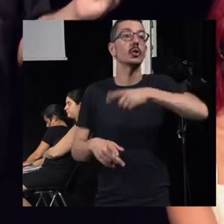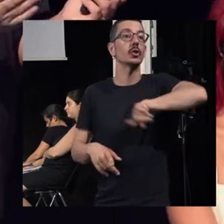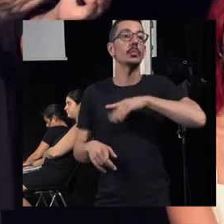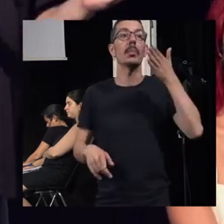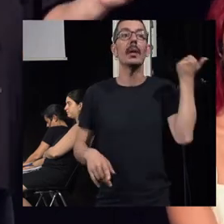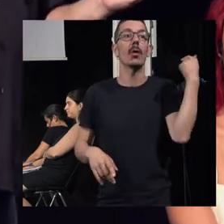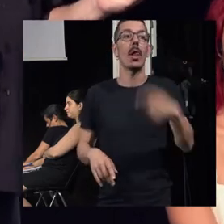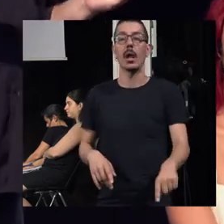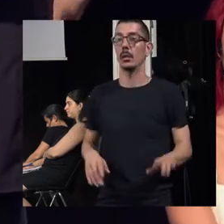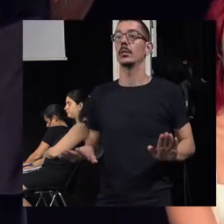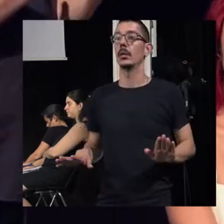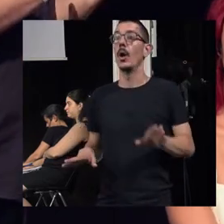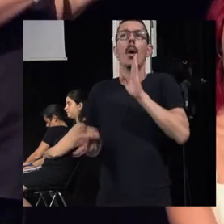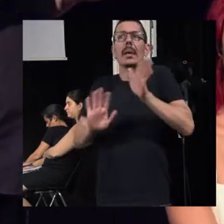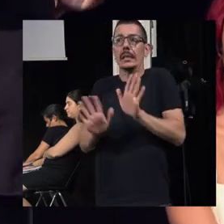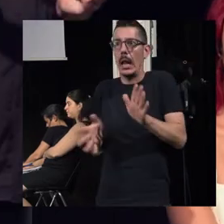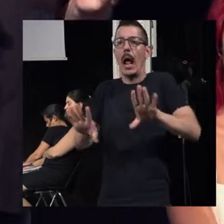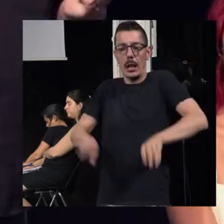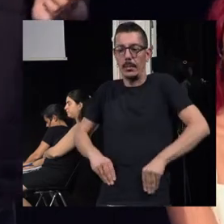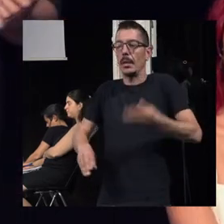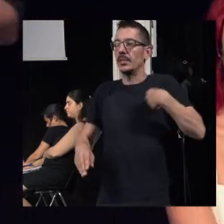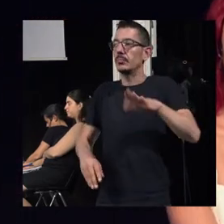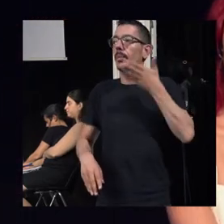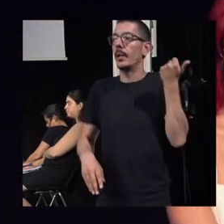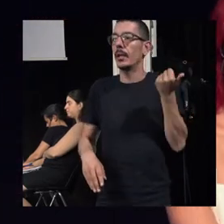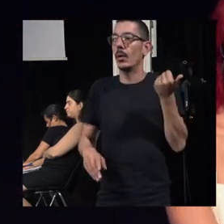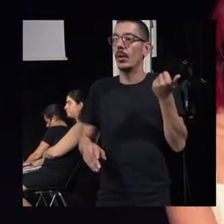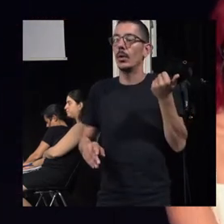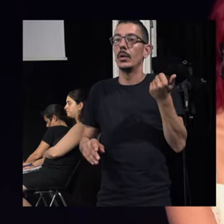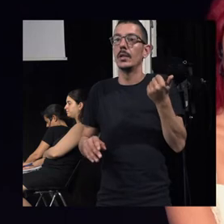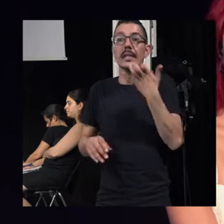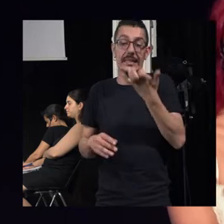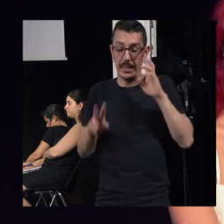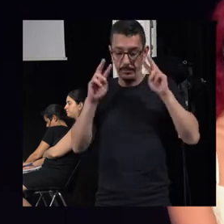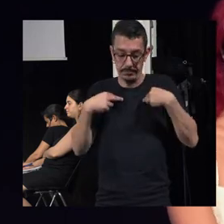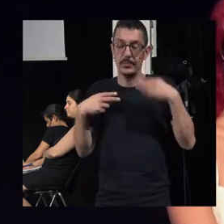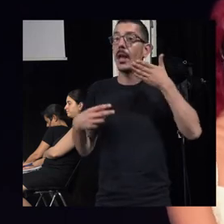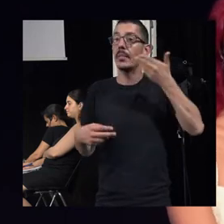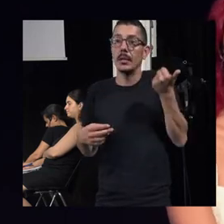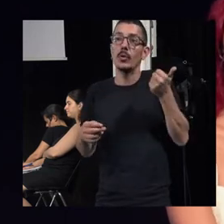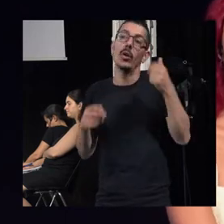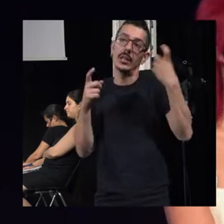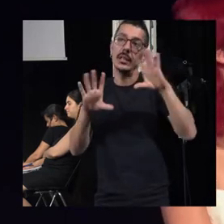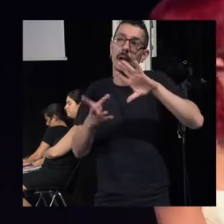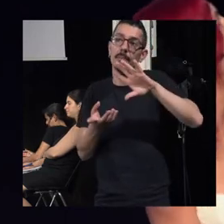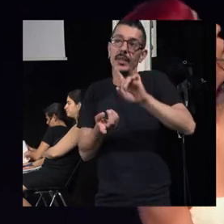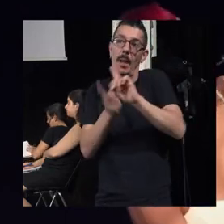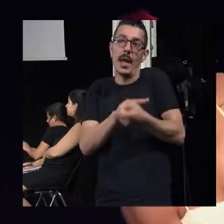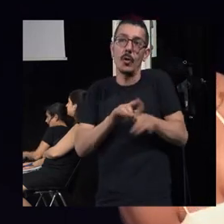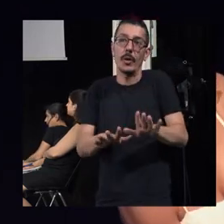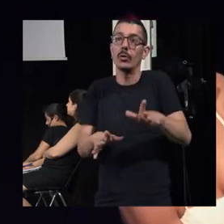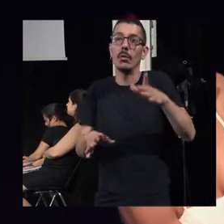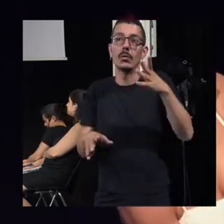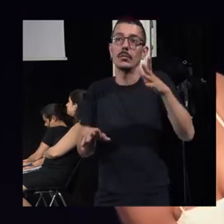asumir el privilegio donde lo vive, en todo caso intentar cambiarlo. Pero eso existe, es una variable que existe. El antigitanismo